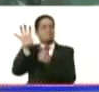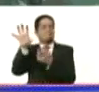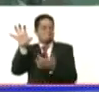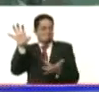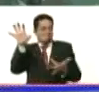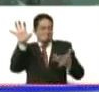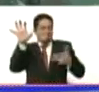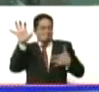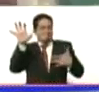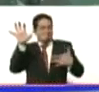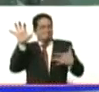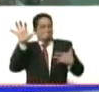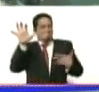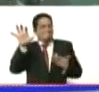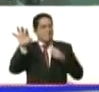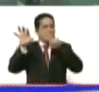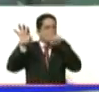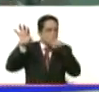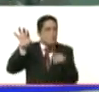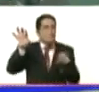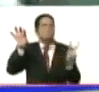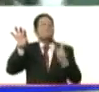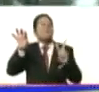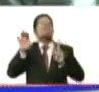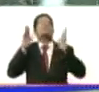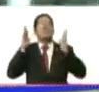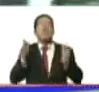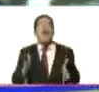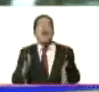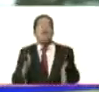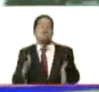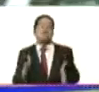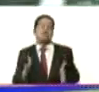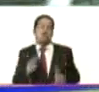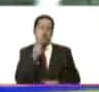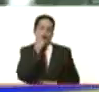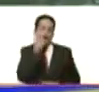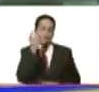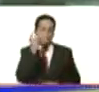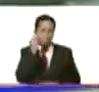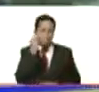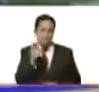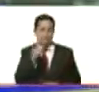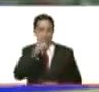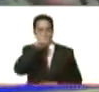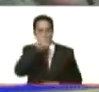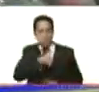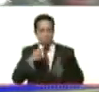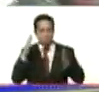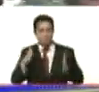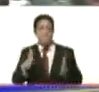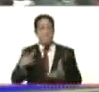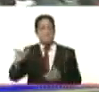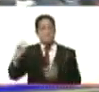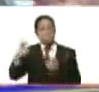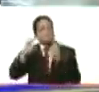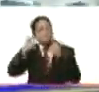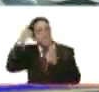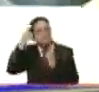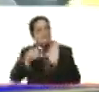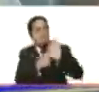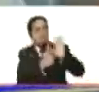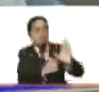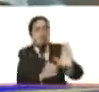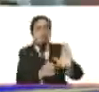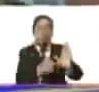espíritu nacionalista de ser venezolano, de ser venezolana. Y ahí Chávez le enseñó a todo un pueblo